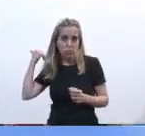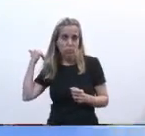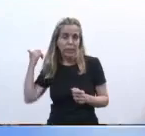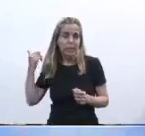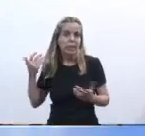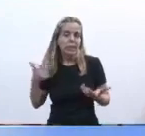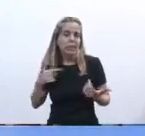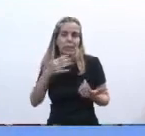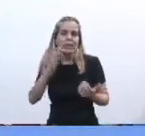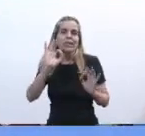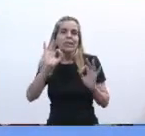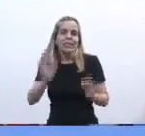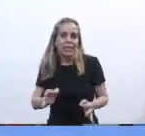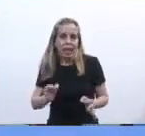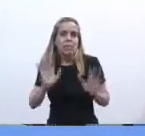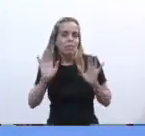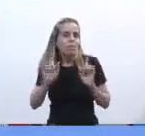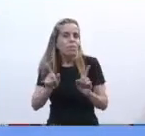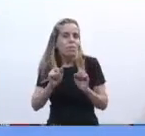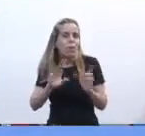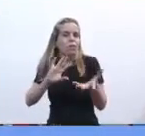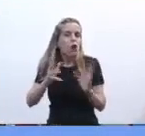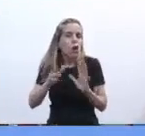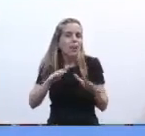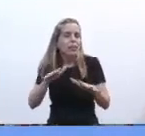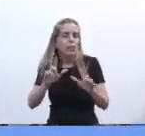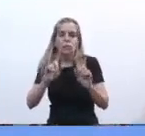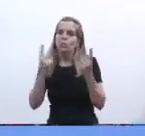entiendo que no son las buenas condiciones